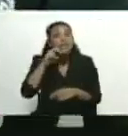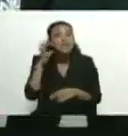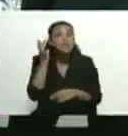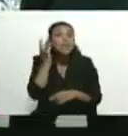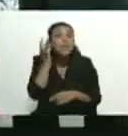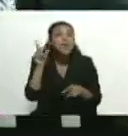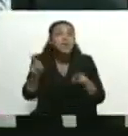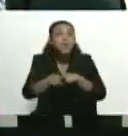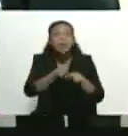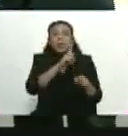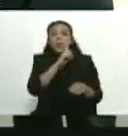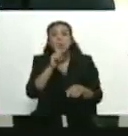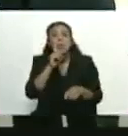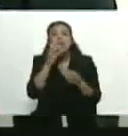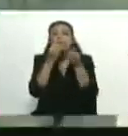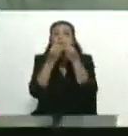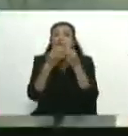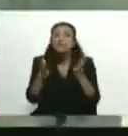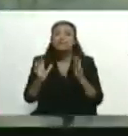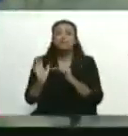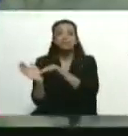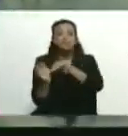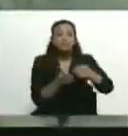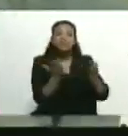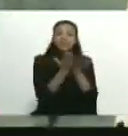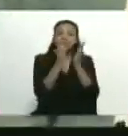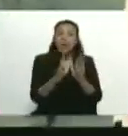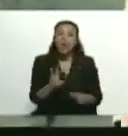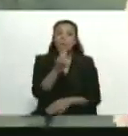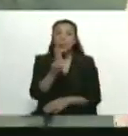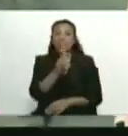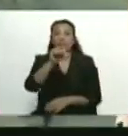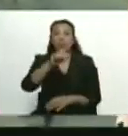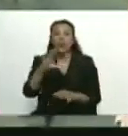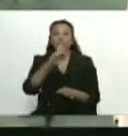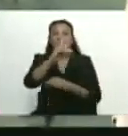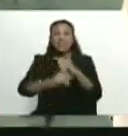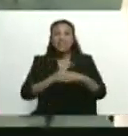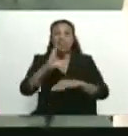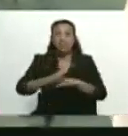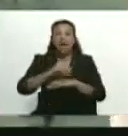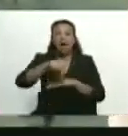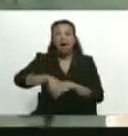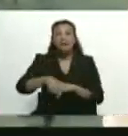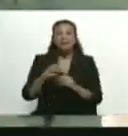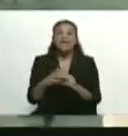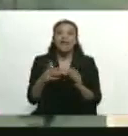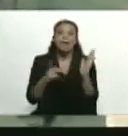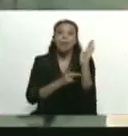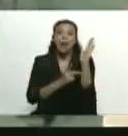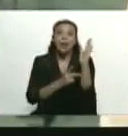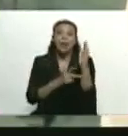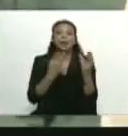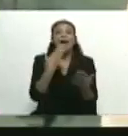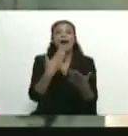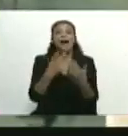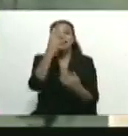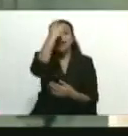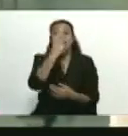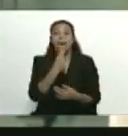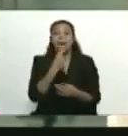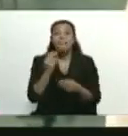que tú. ¿Ah? Estudié en la Unidad Educativa Distrital Bermúdez. Vengo de la parroquia La Vega. De La